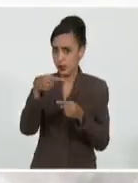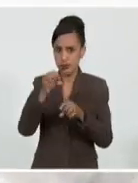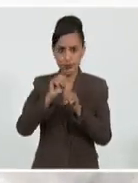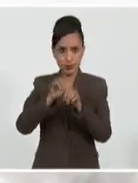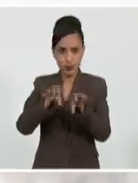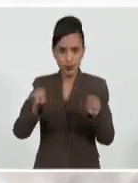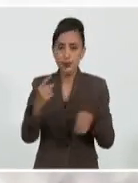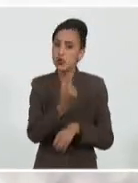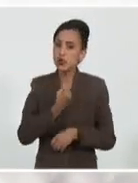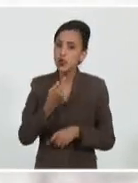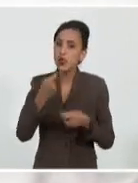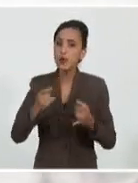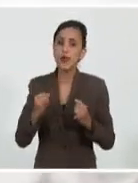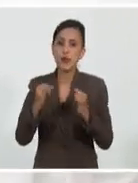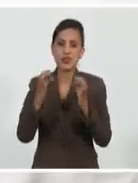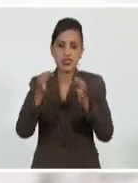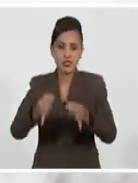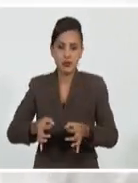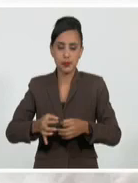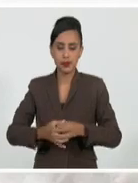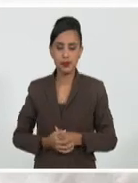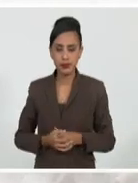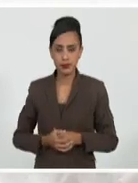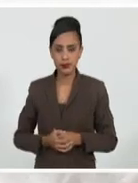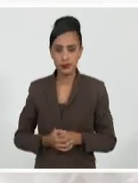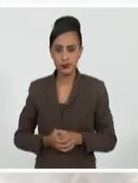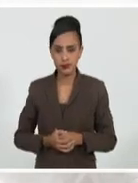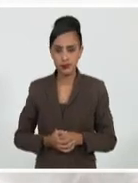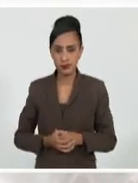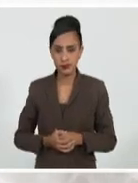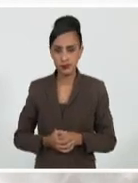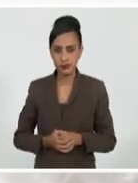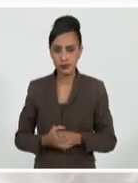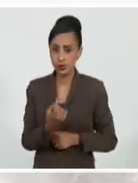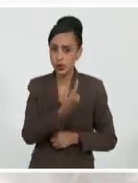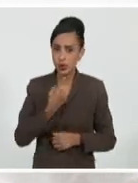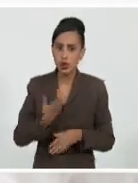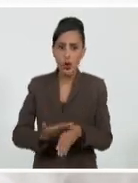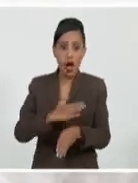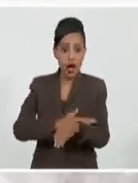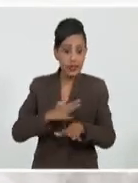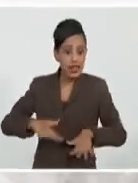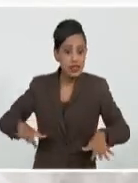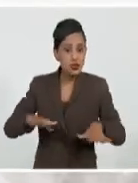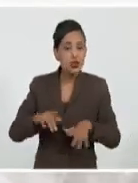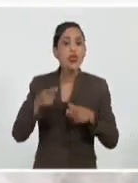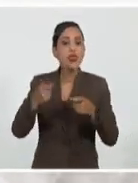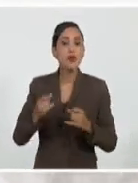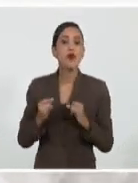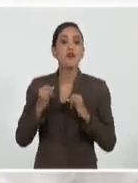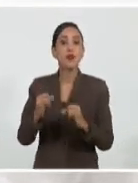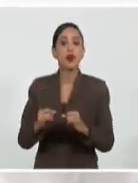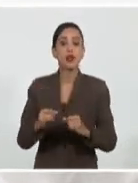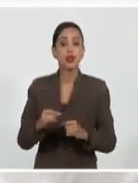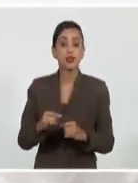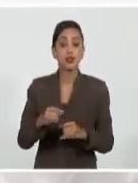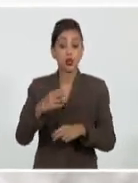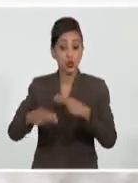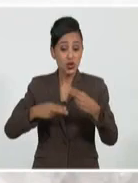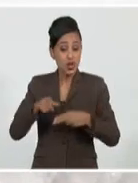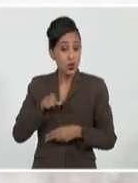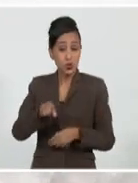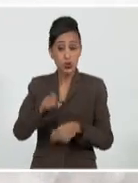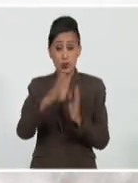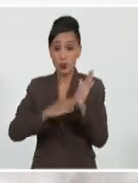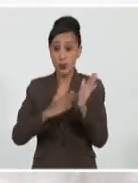100 veces. Tenemos que nosotros adelantarnos a incluso a los acontecimientos. Creo que los hechos de los últimos meses nos